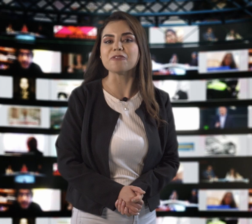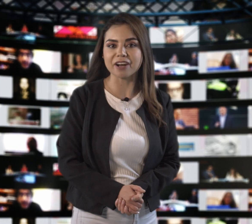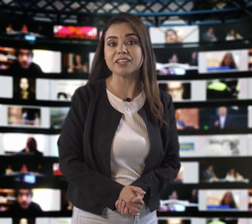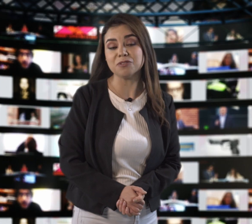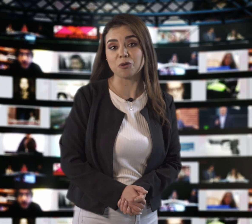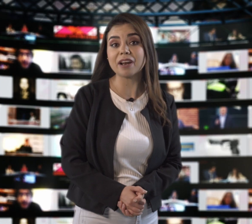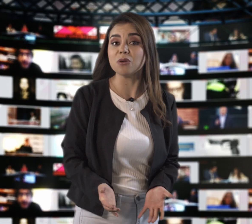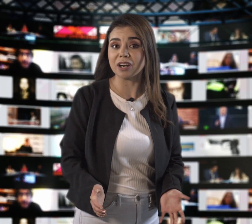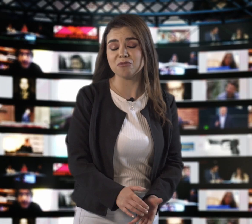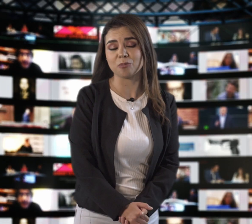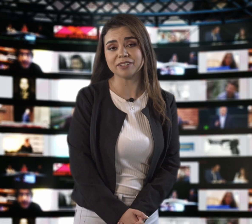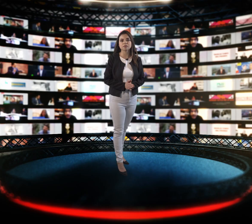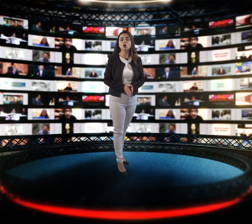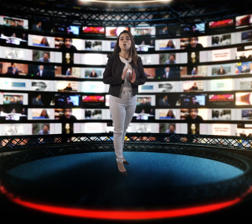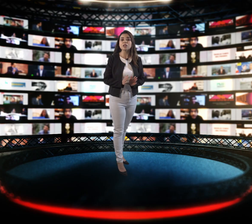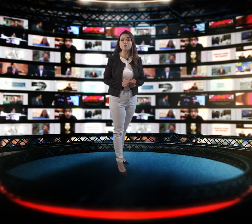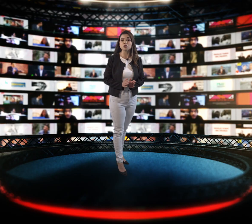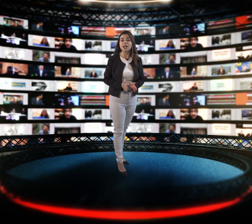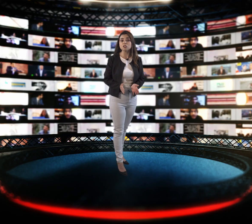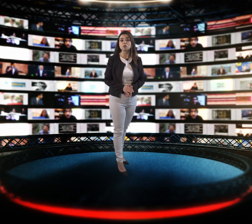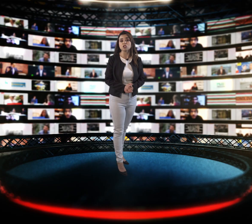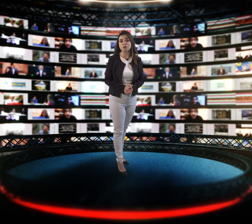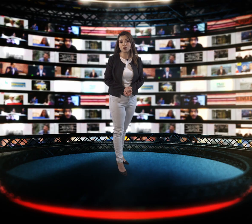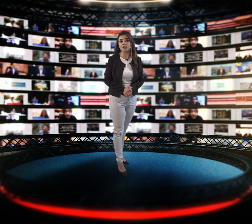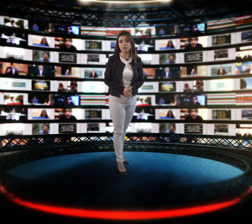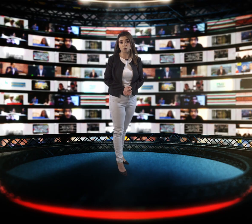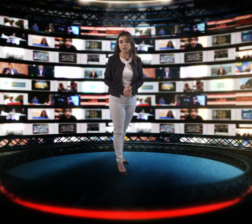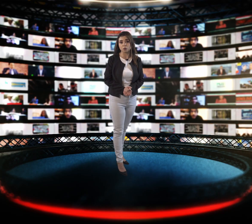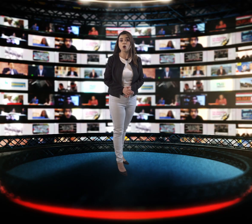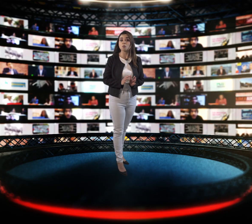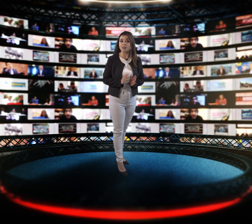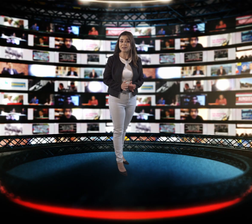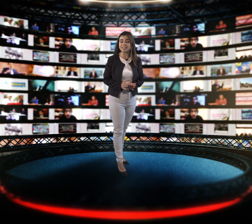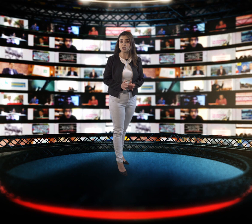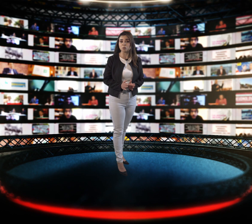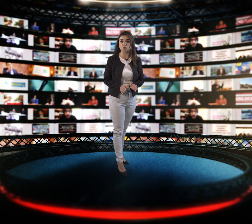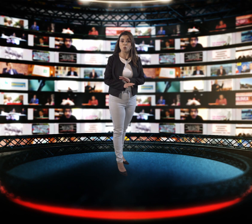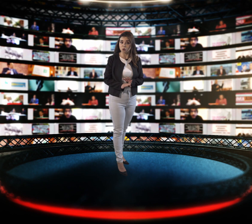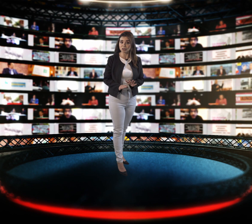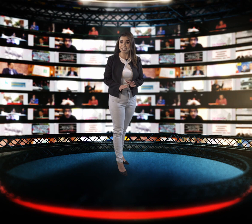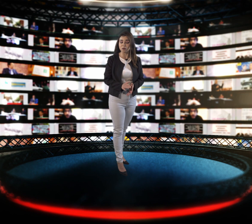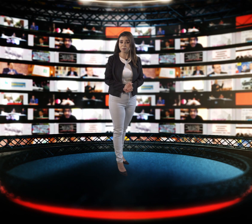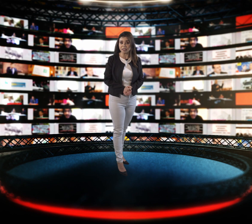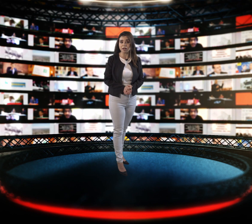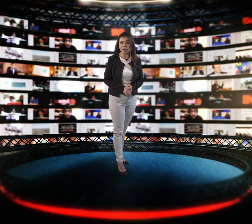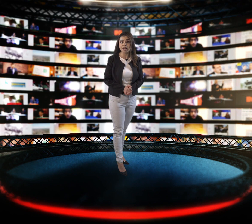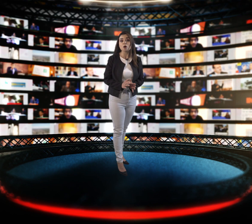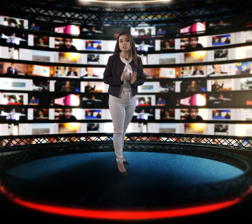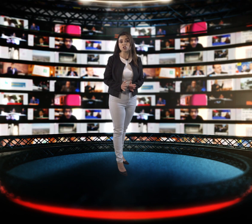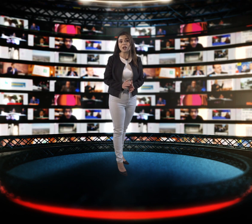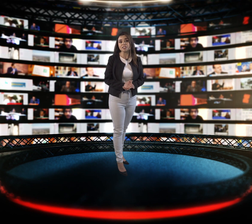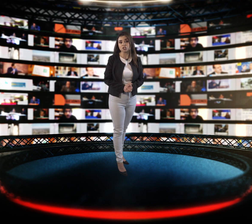los medios se aferran a desinformar en lugar de informar. Una reportera le hizo un cuestionamiento a la jefa de gobierno, pero además de que se comportó muy grosera al no permitirle